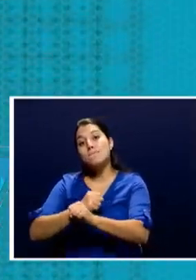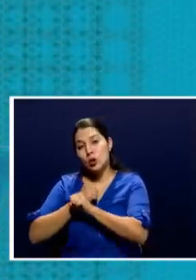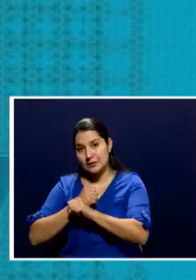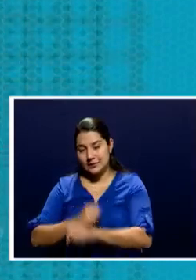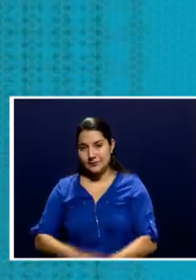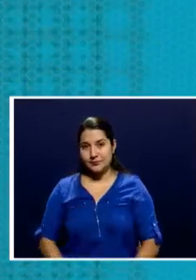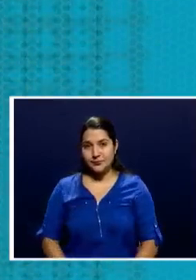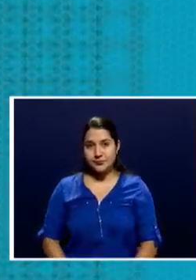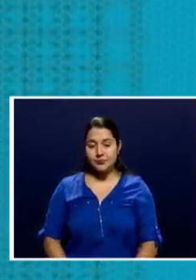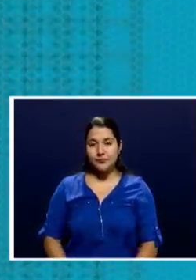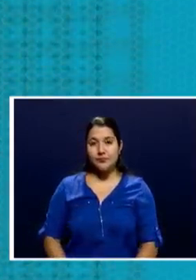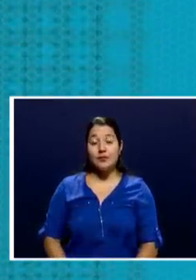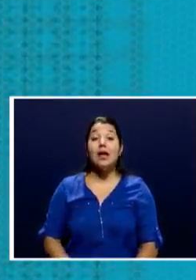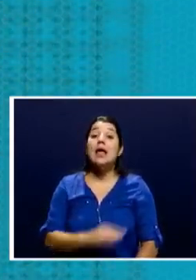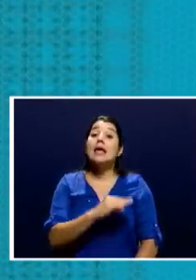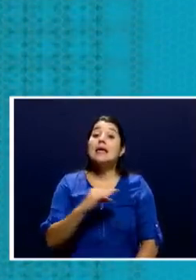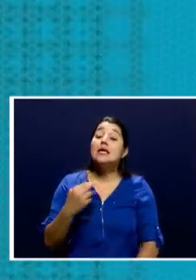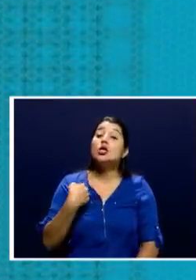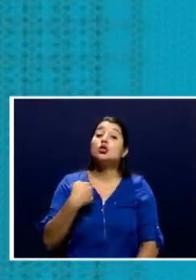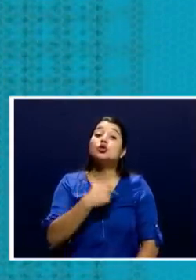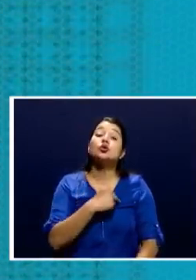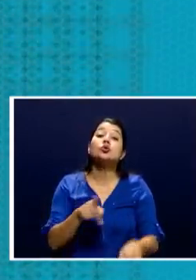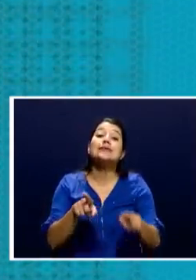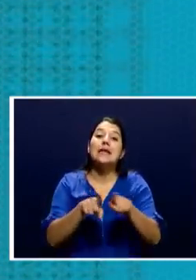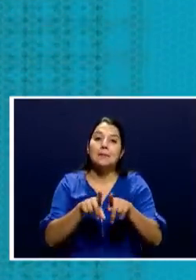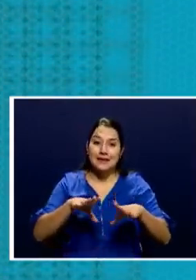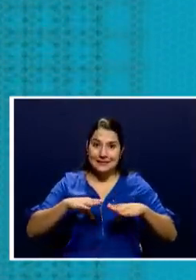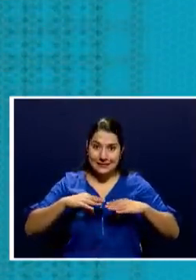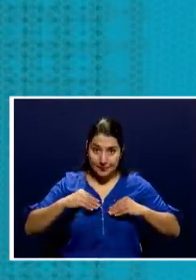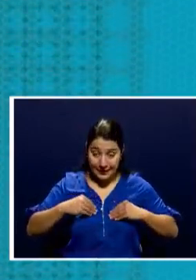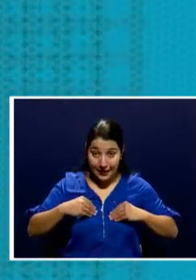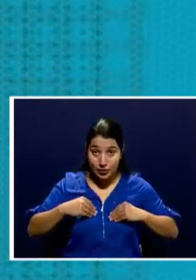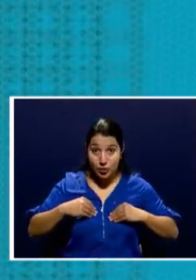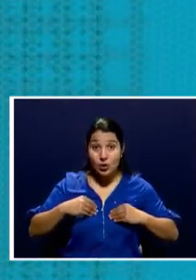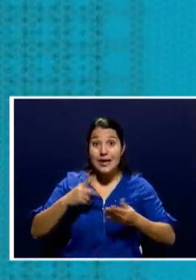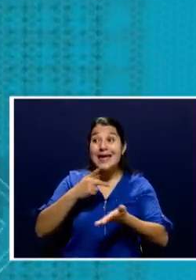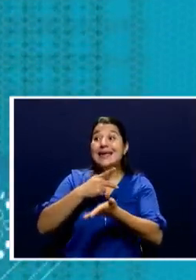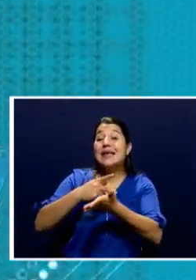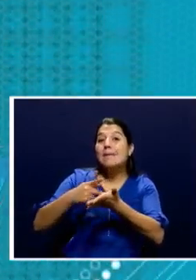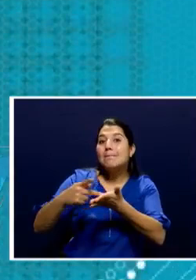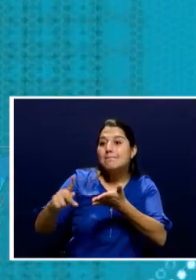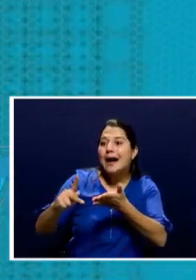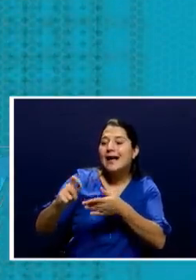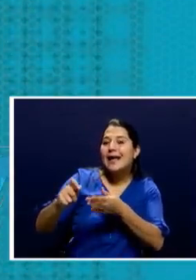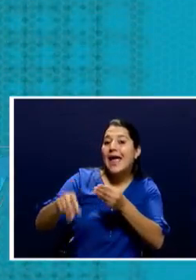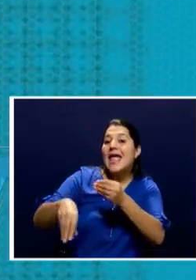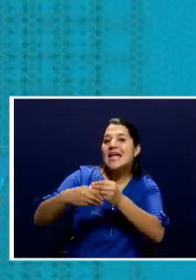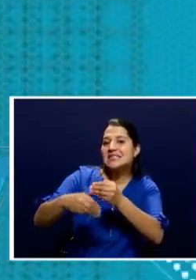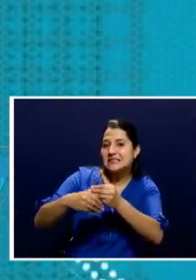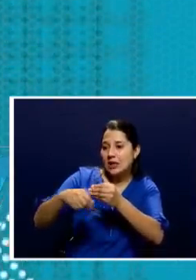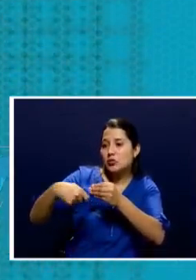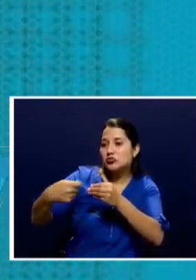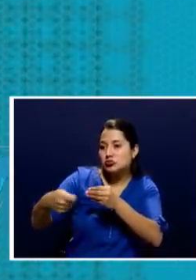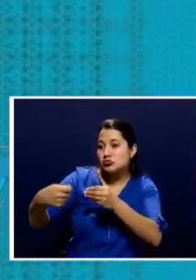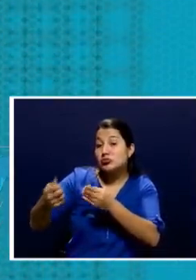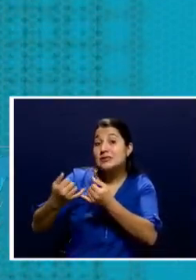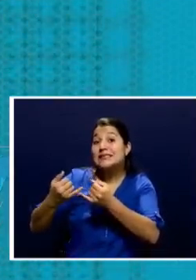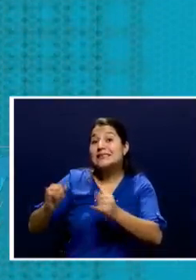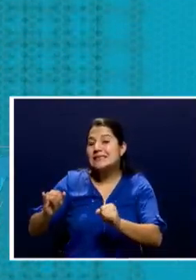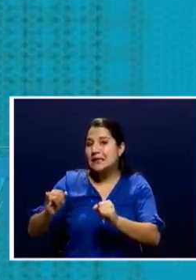finalmente está aceptando pagos extraordinarios sin penalización. Es importante aclarar